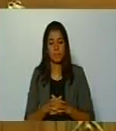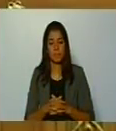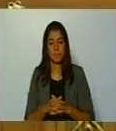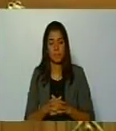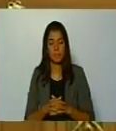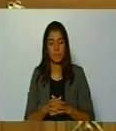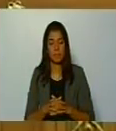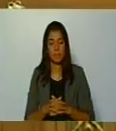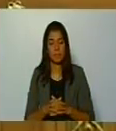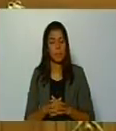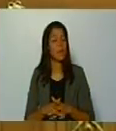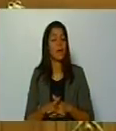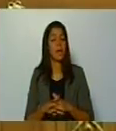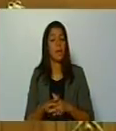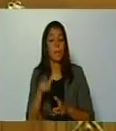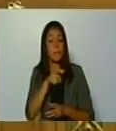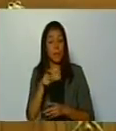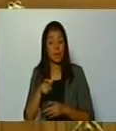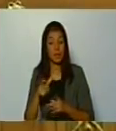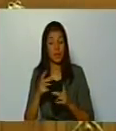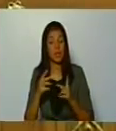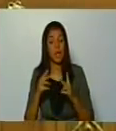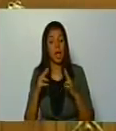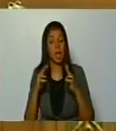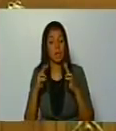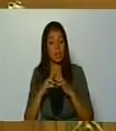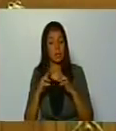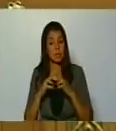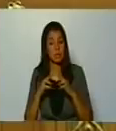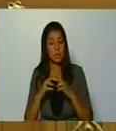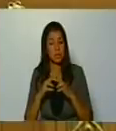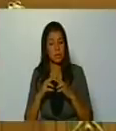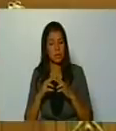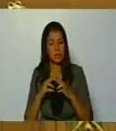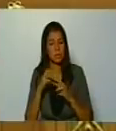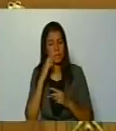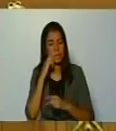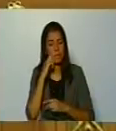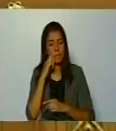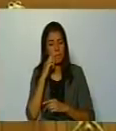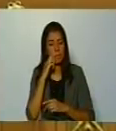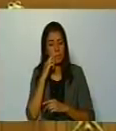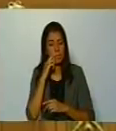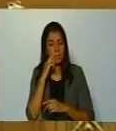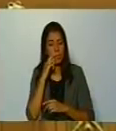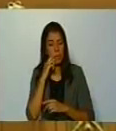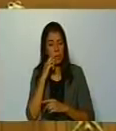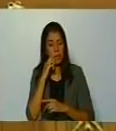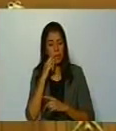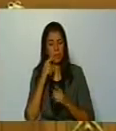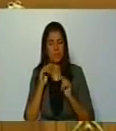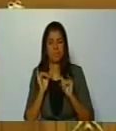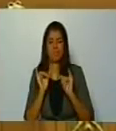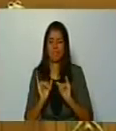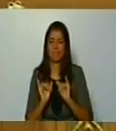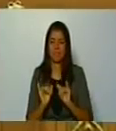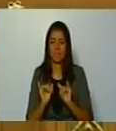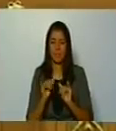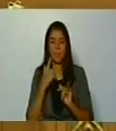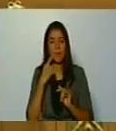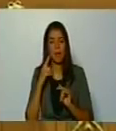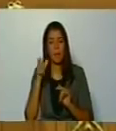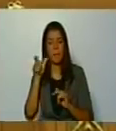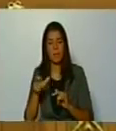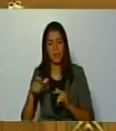de repente para quienes conocen a este tipo de patología o psicología